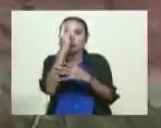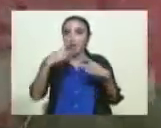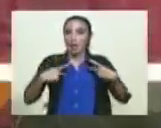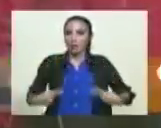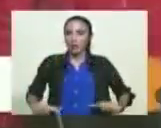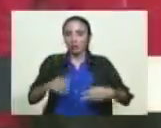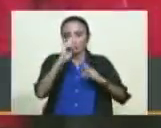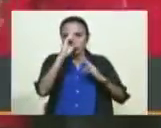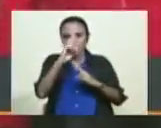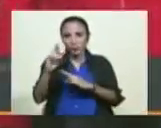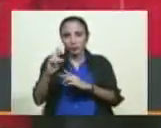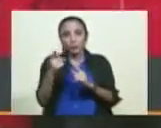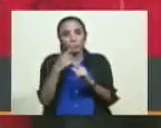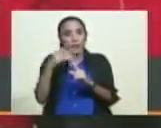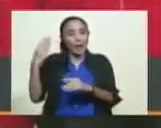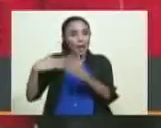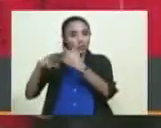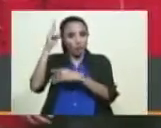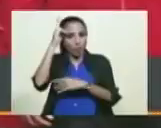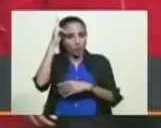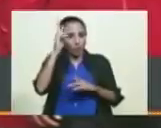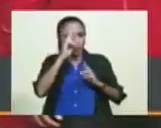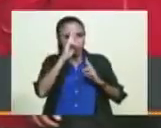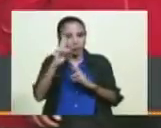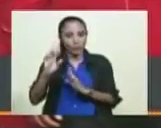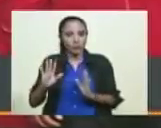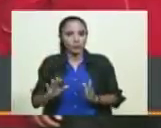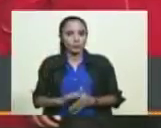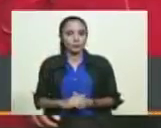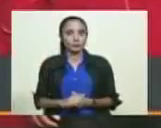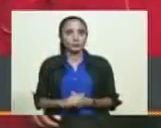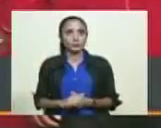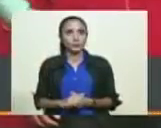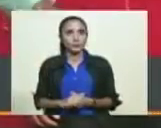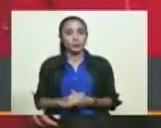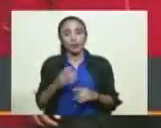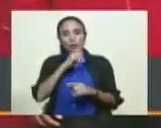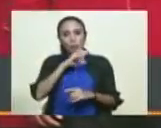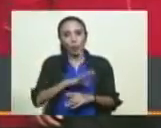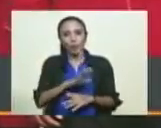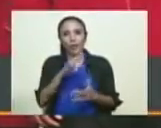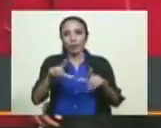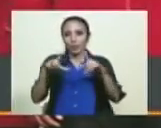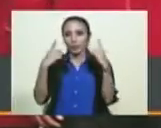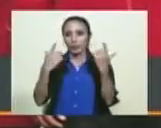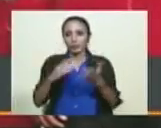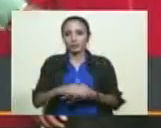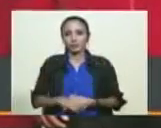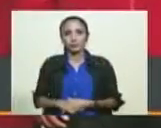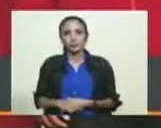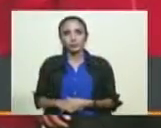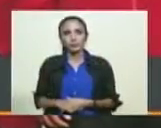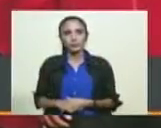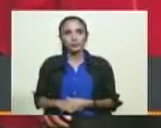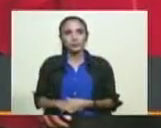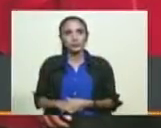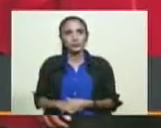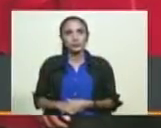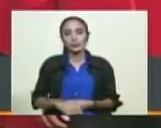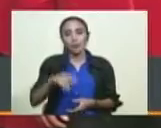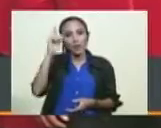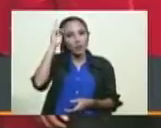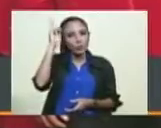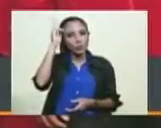era la cosmovisión de nuestros abuelos indígenas, de Huaycamacuto, de Naiguatá, de